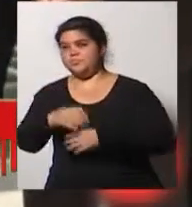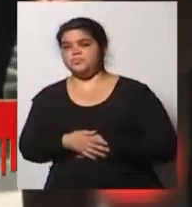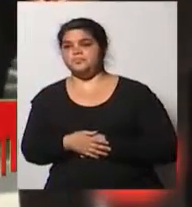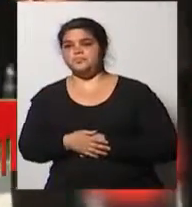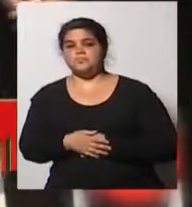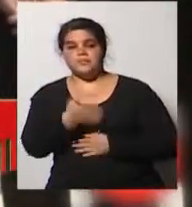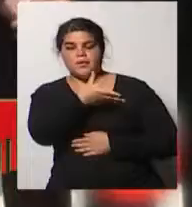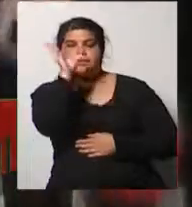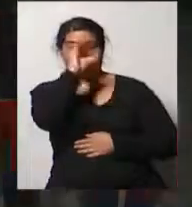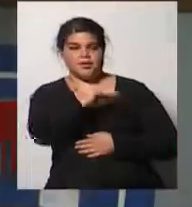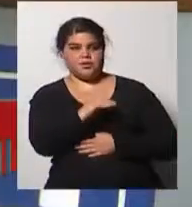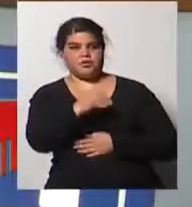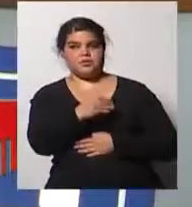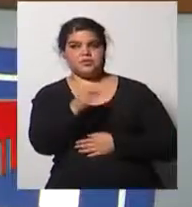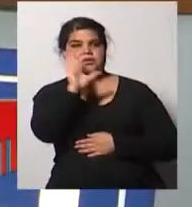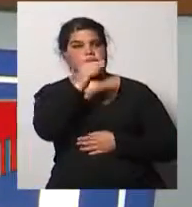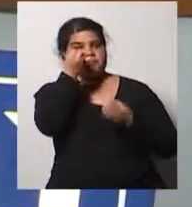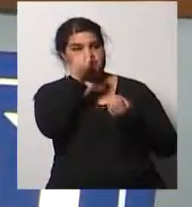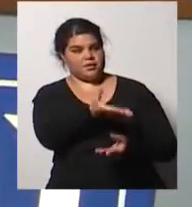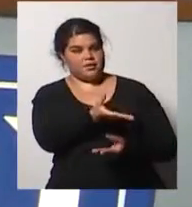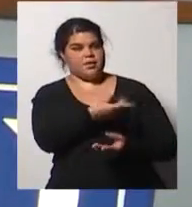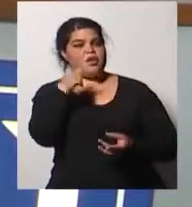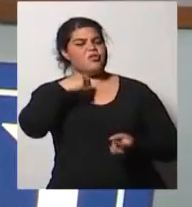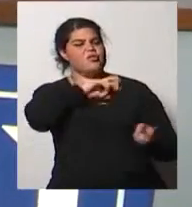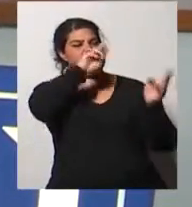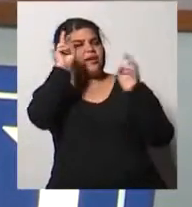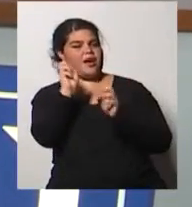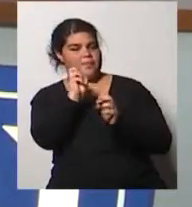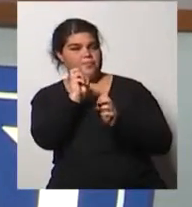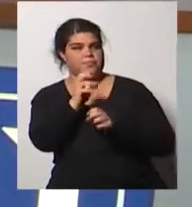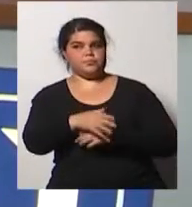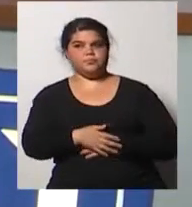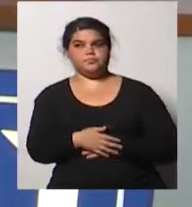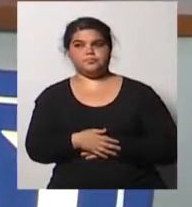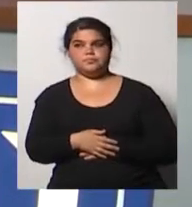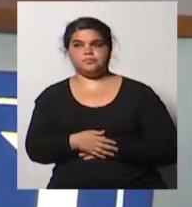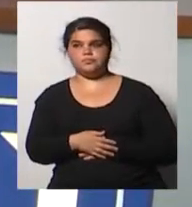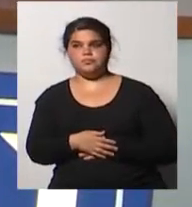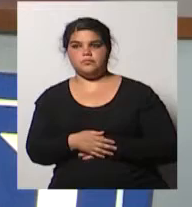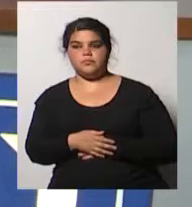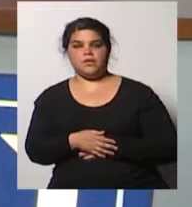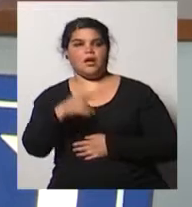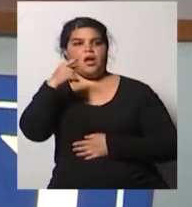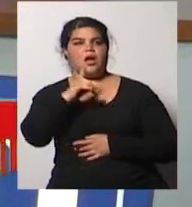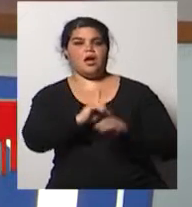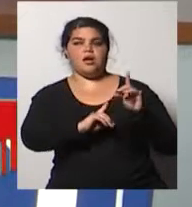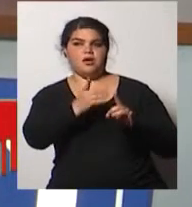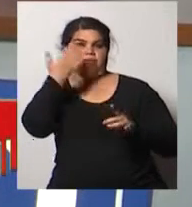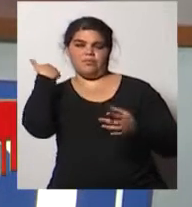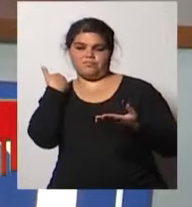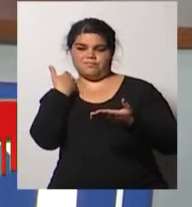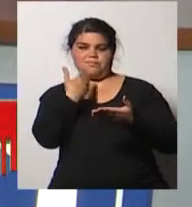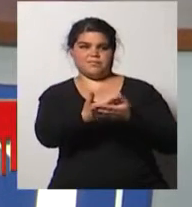Doctor, buenas noches. Gerardo Jiménez Ponce lo saluda. Lo cambio un segundo de tema. Sí. Se ha conocido en las últimas